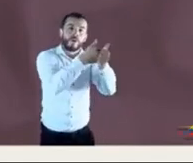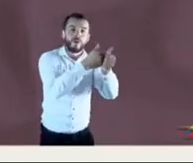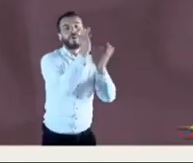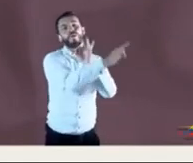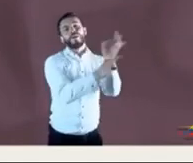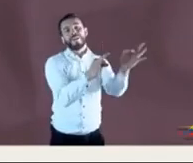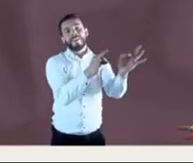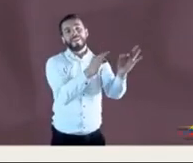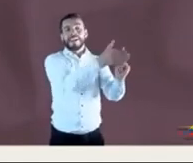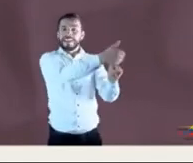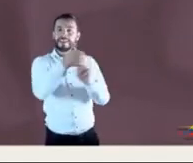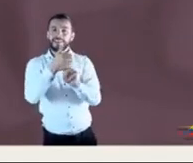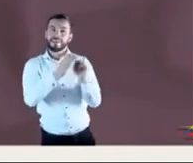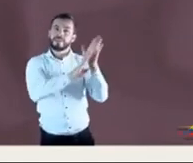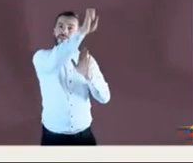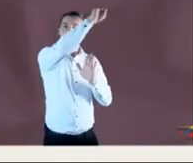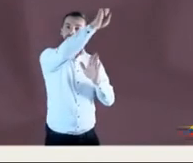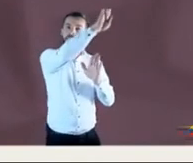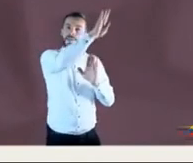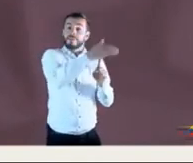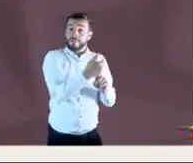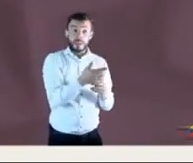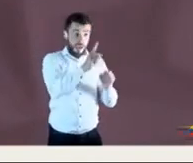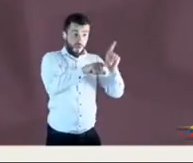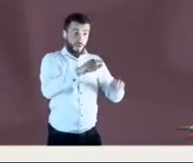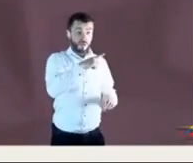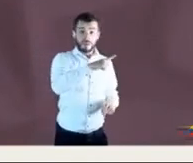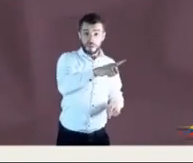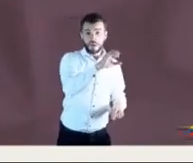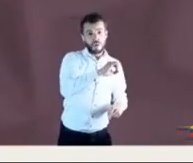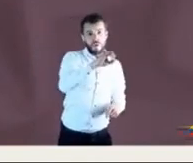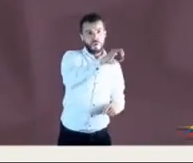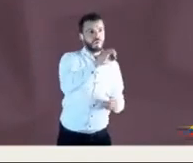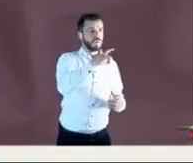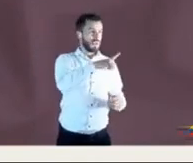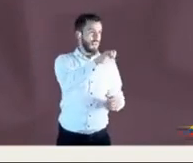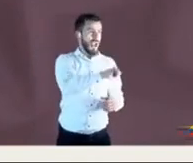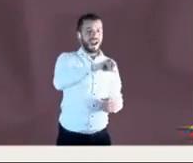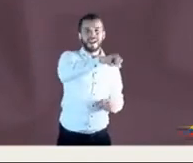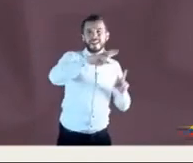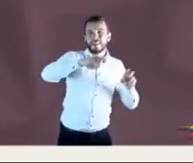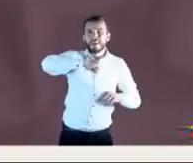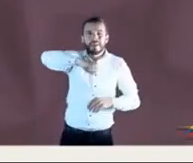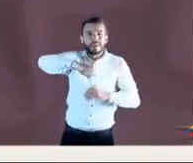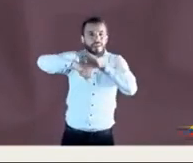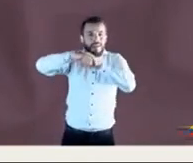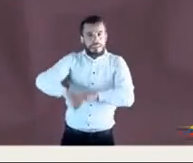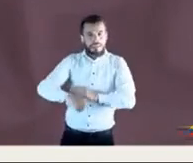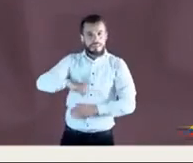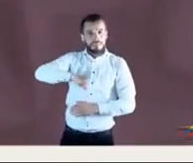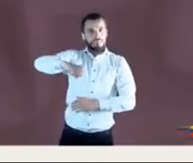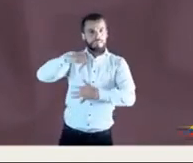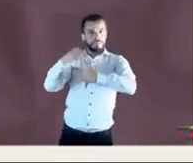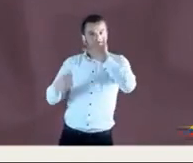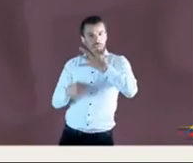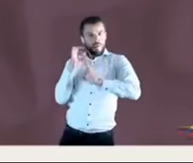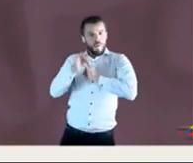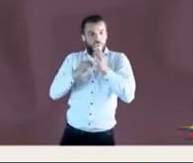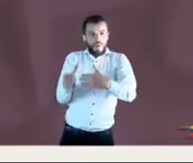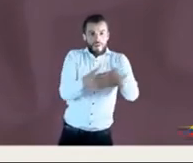que tanto las defensoras como los defensores de derechos humanos y sus comunidades se enfrentan a esta grave